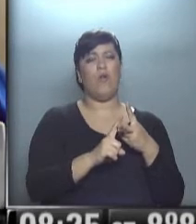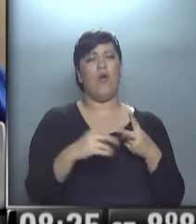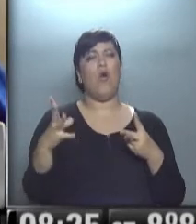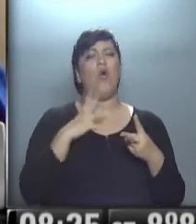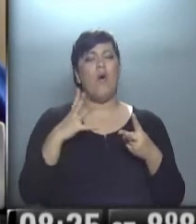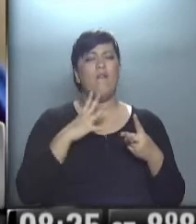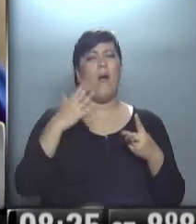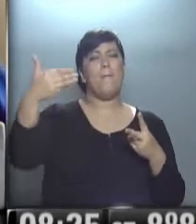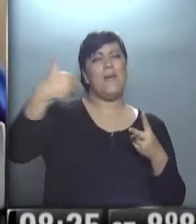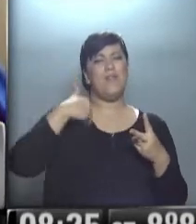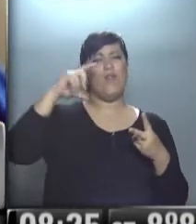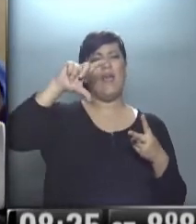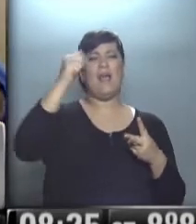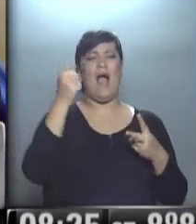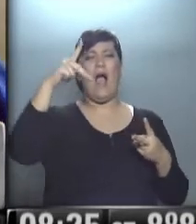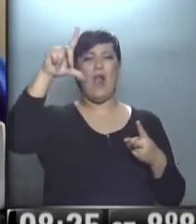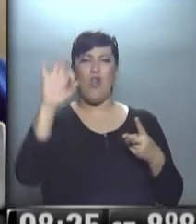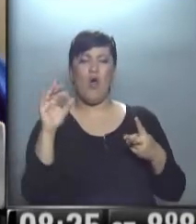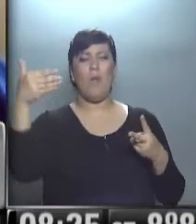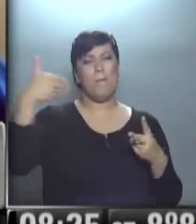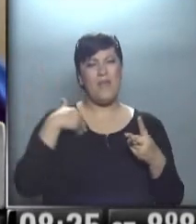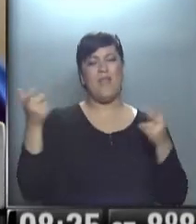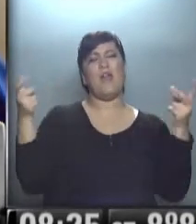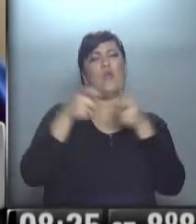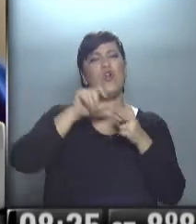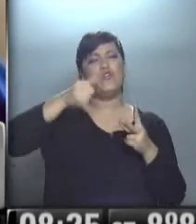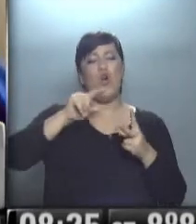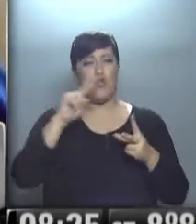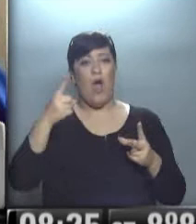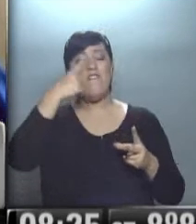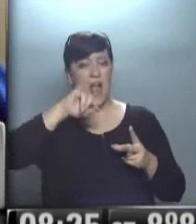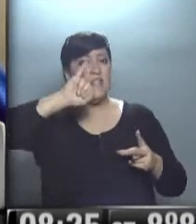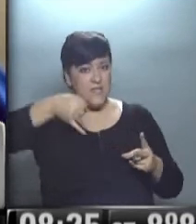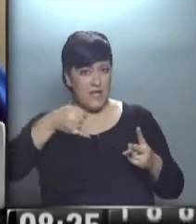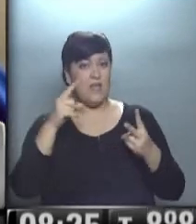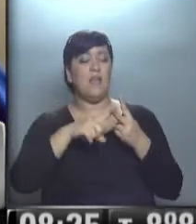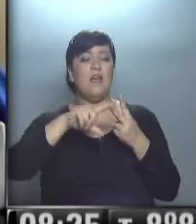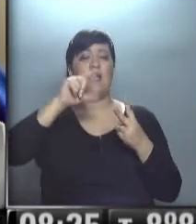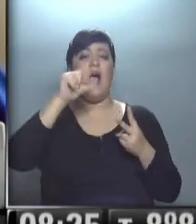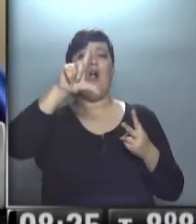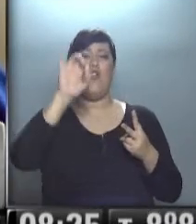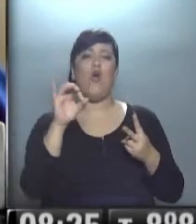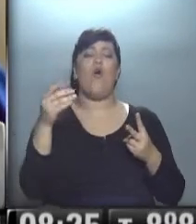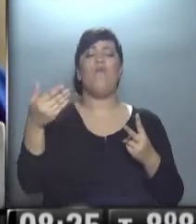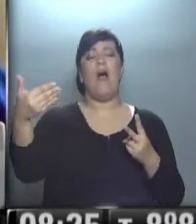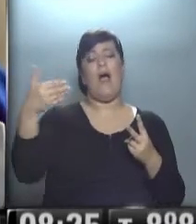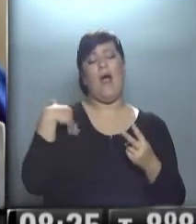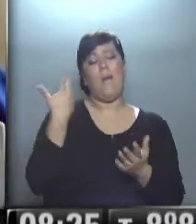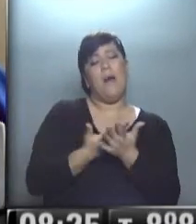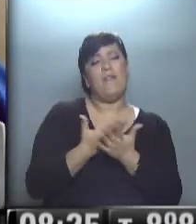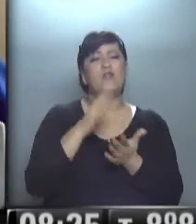pedido de calor de una reunión bueno ya está a ver si lo va a reunir acá lo va a plantear el tema ganancias